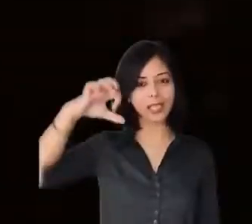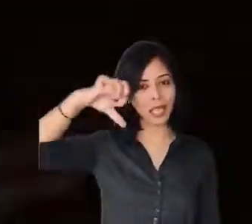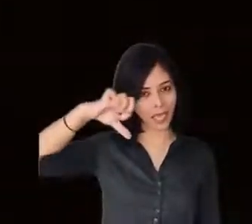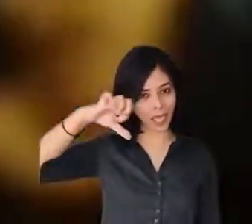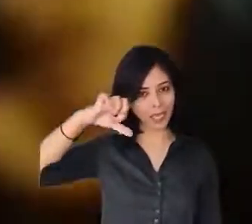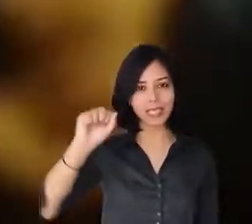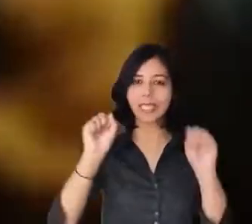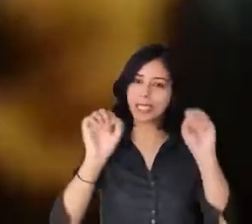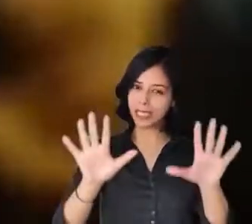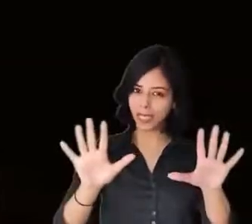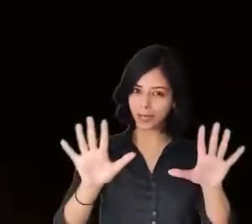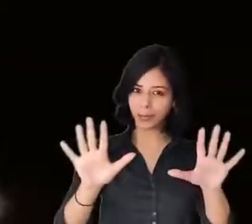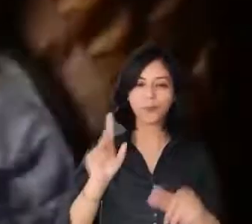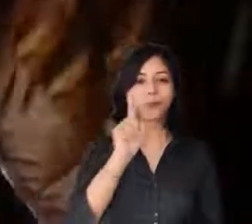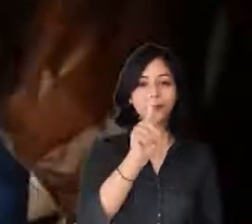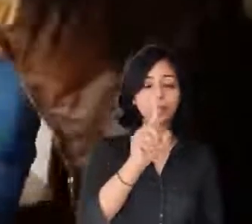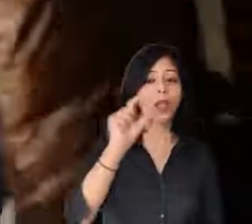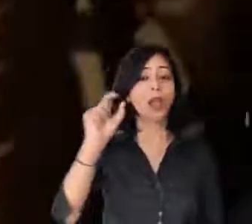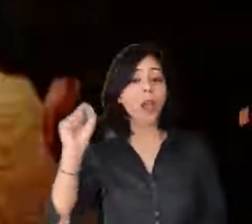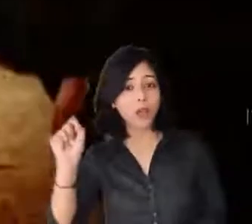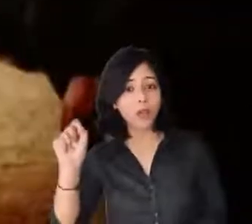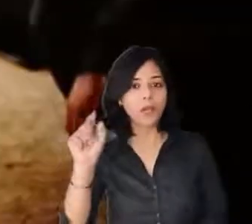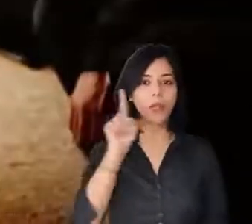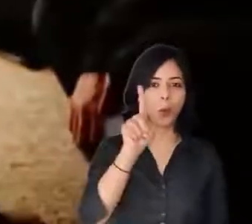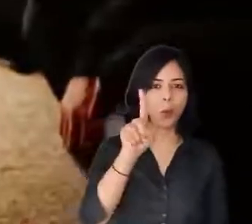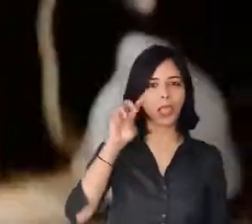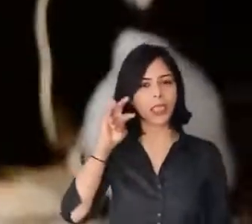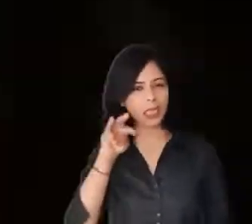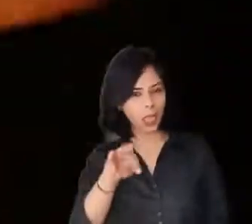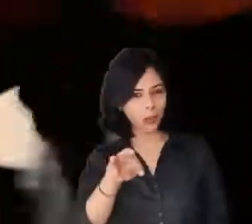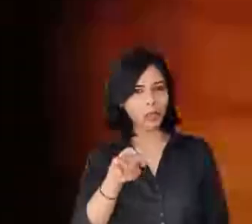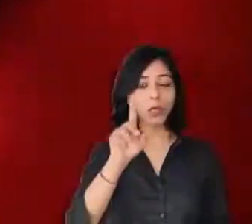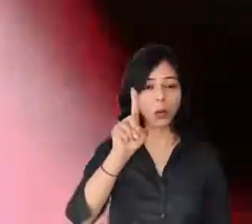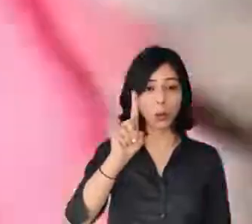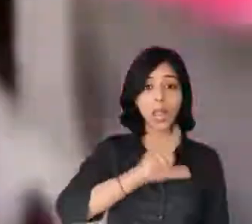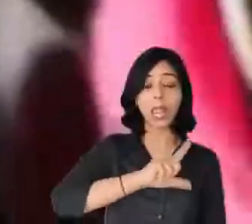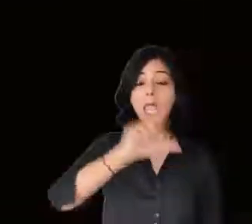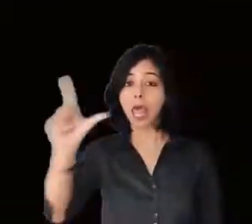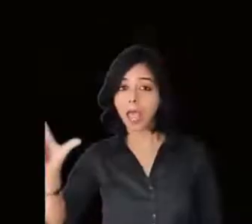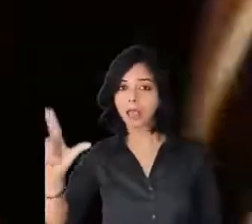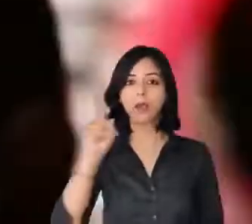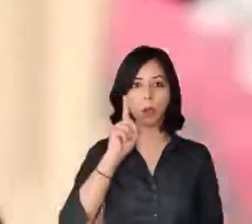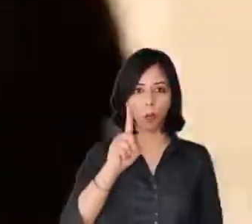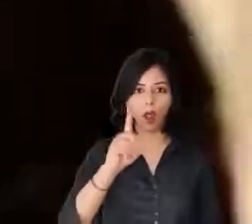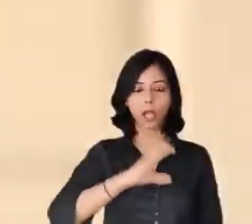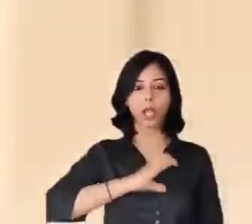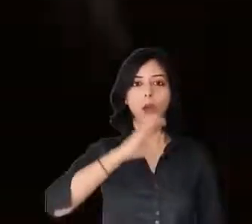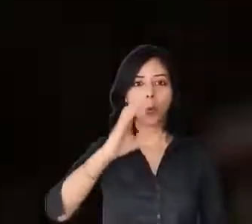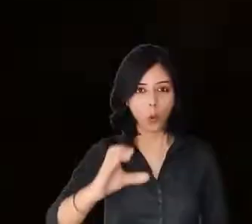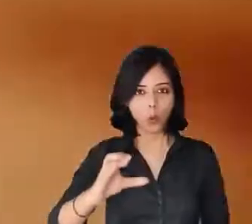Según Jimmy, Robin quiso salir de la habitación, pero el joven, mucho más corpulento y fuerte, se lo